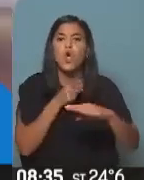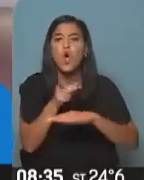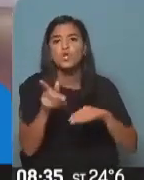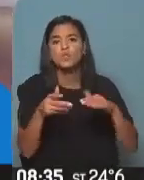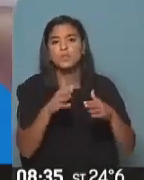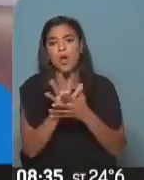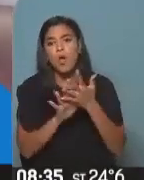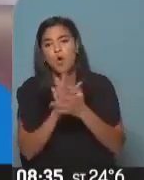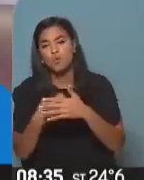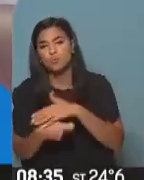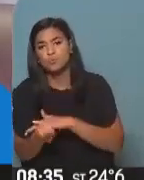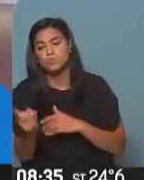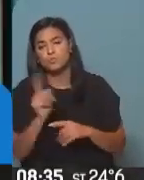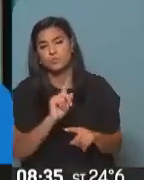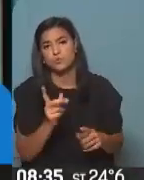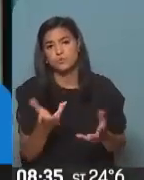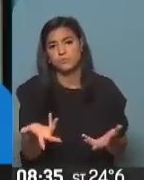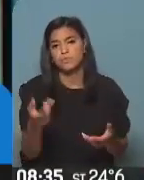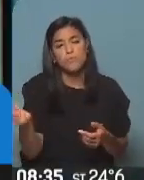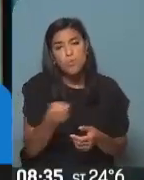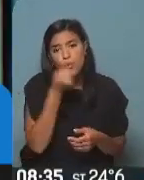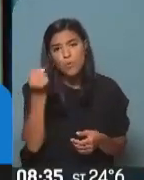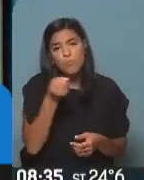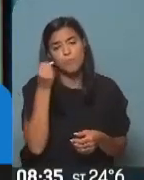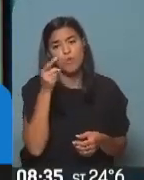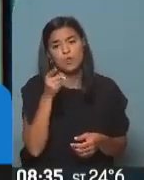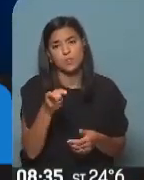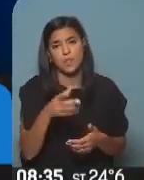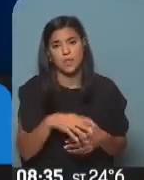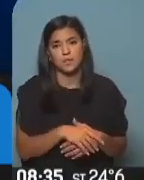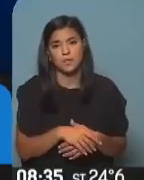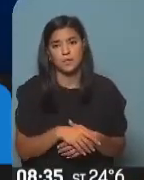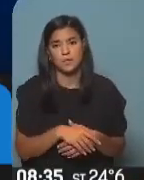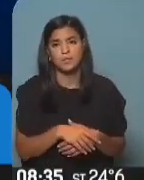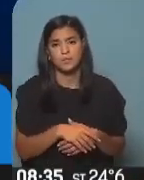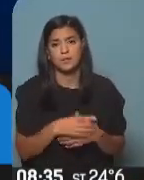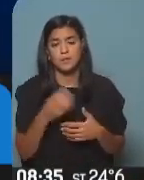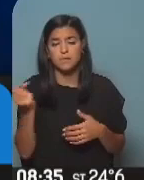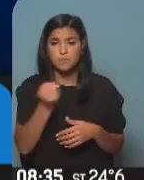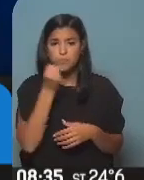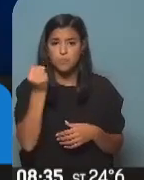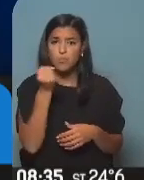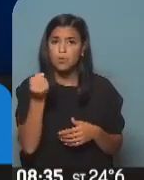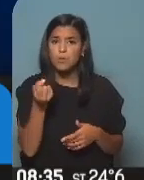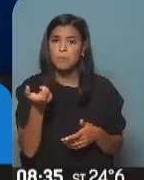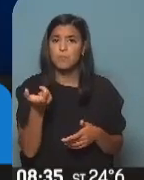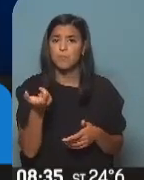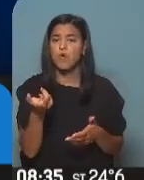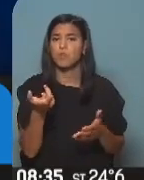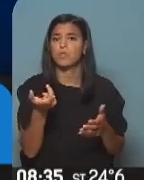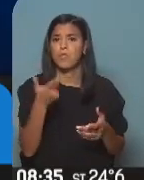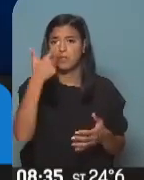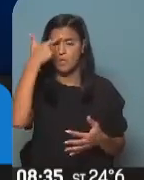no es requisito fundamental que lo obvíe, digamos. Sí. Pero sí, la impunidad está